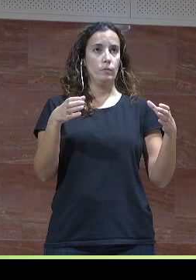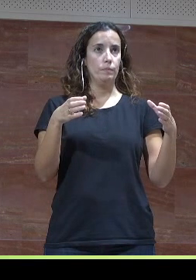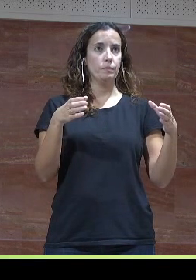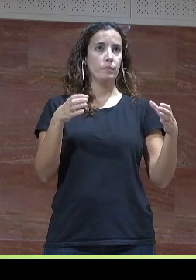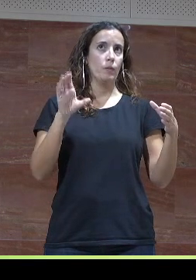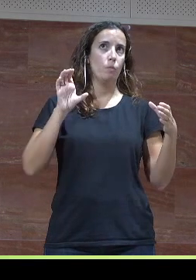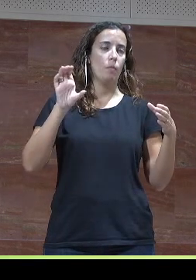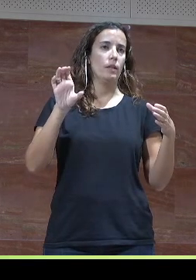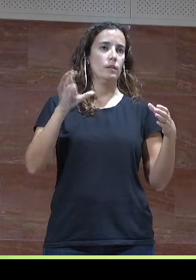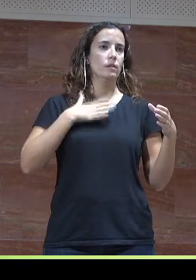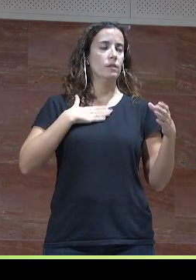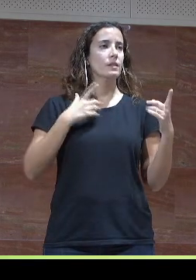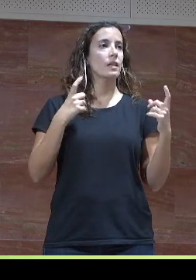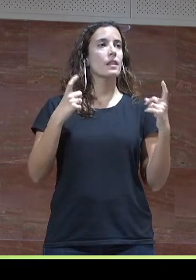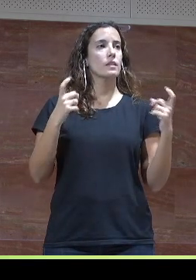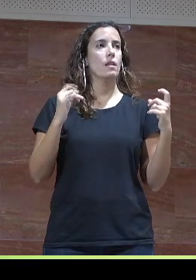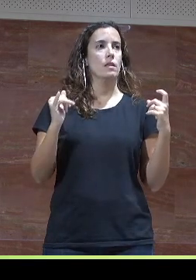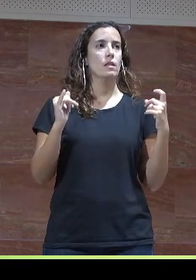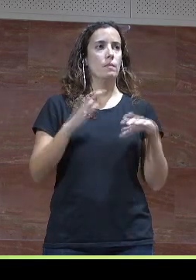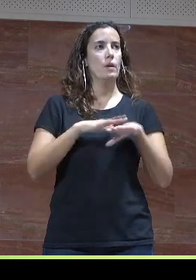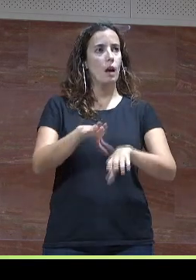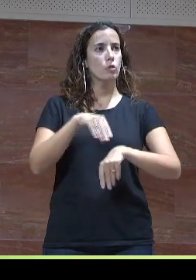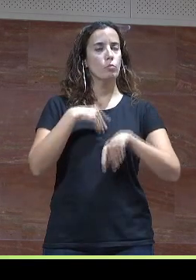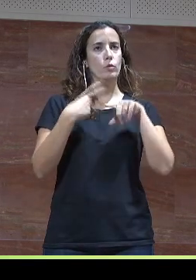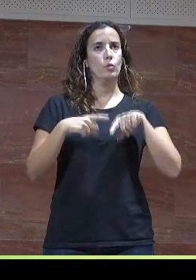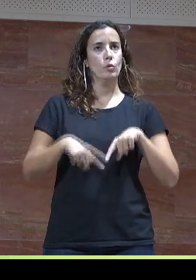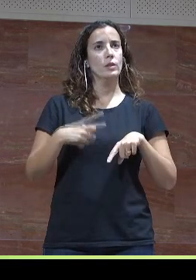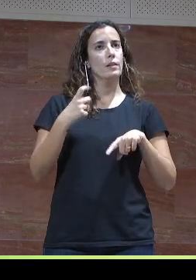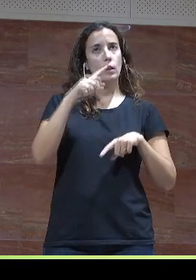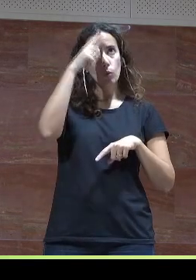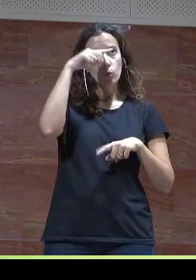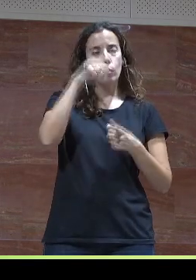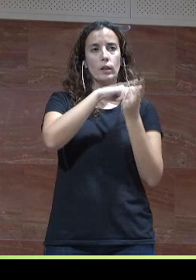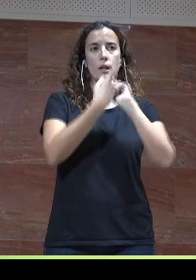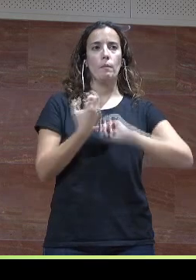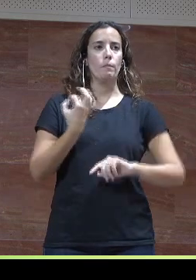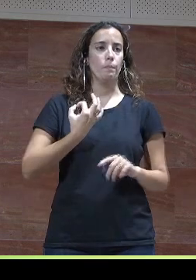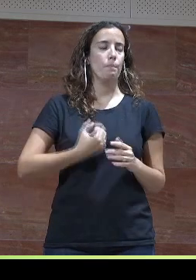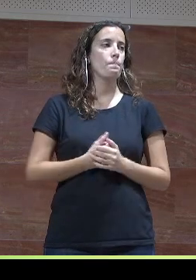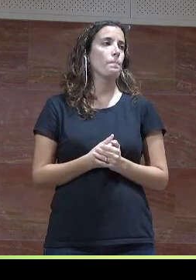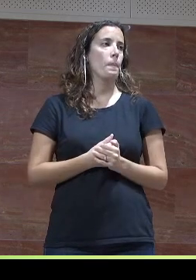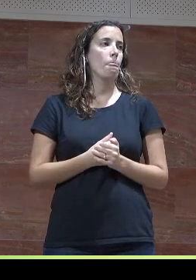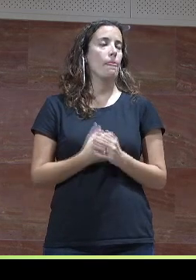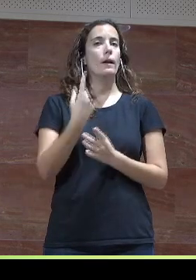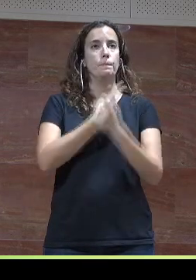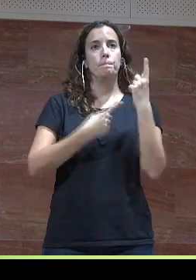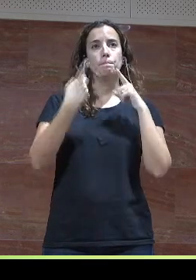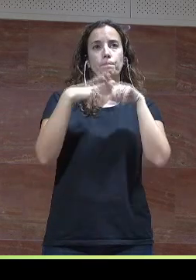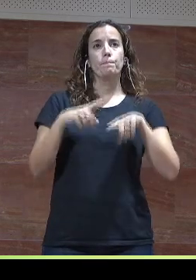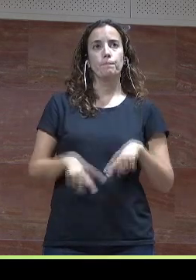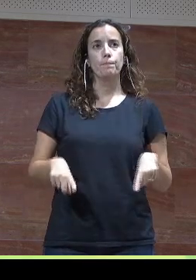país, tenemos necesidad de asumir cosas que requieren un cambio cultural. Hay cosas que